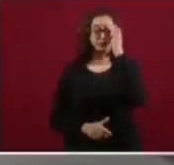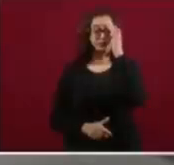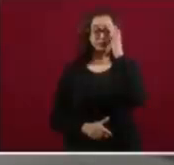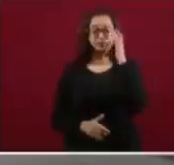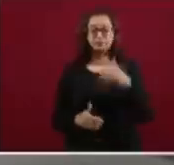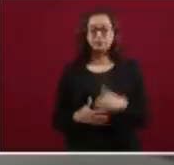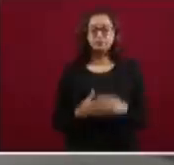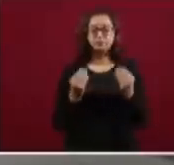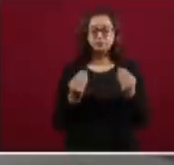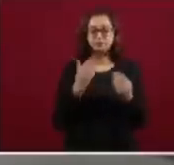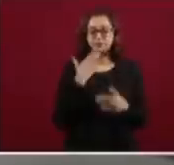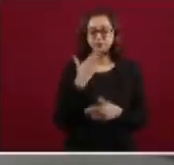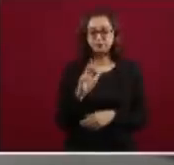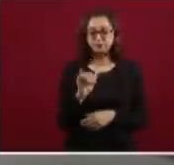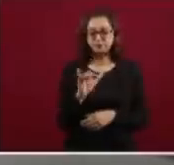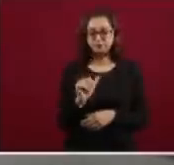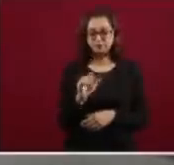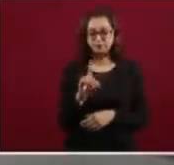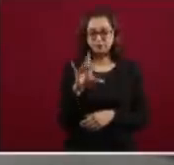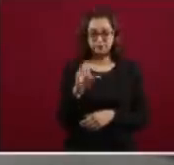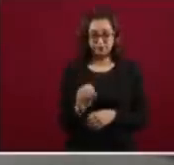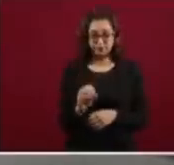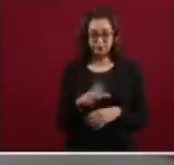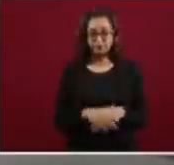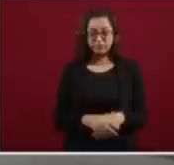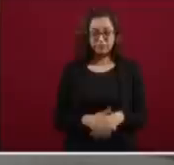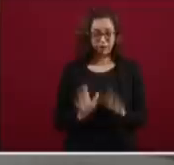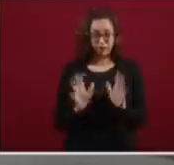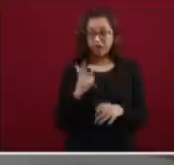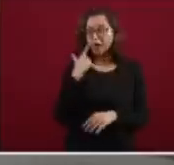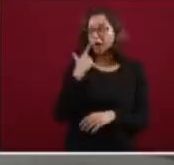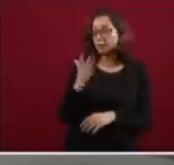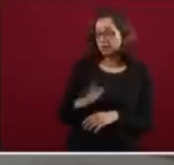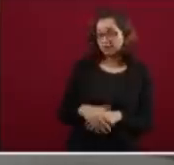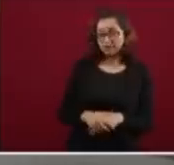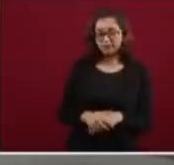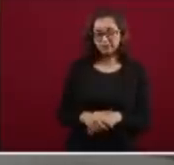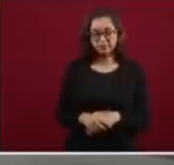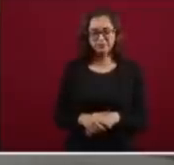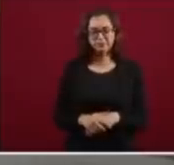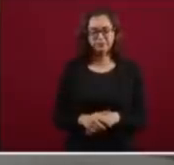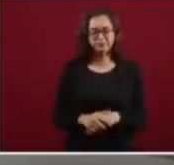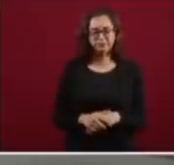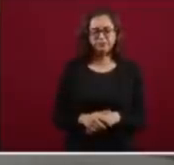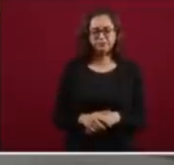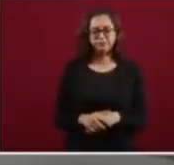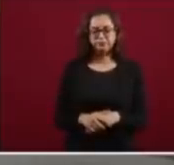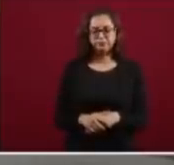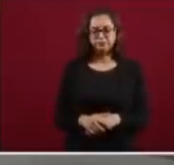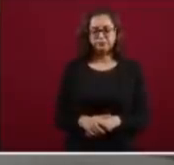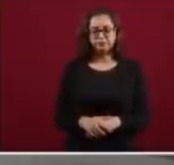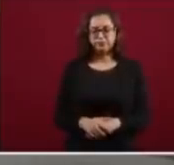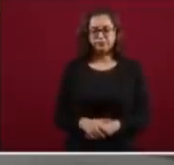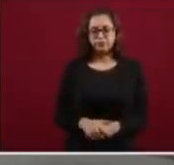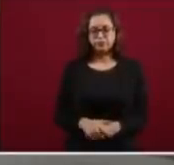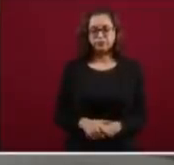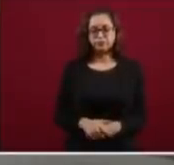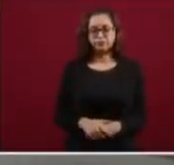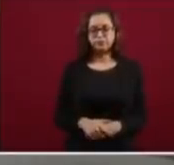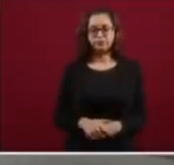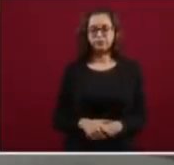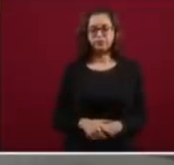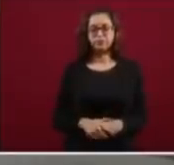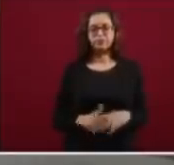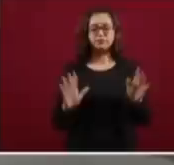muy bien si a ver es el avance en la